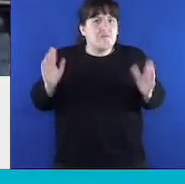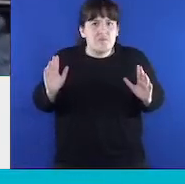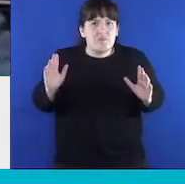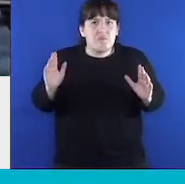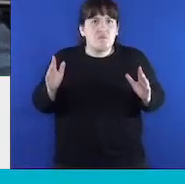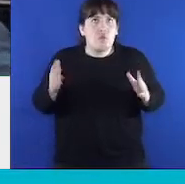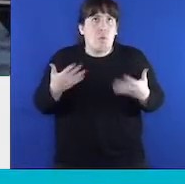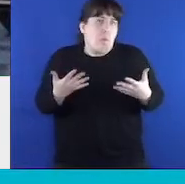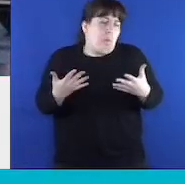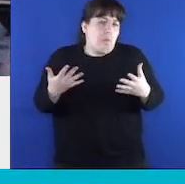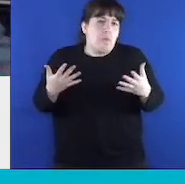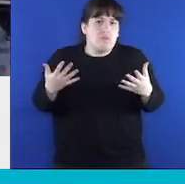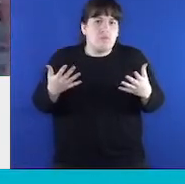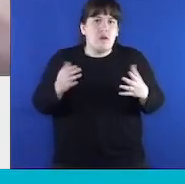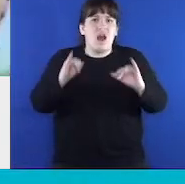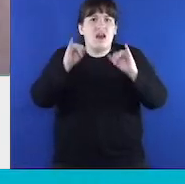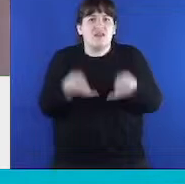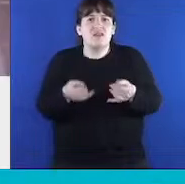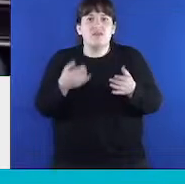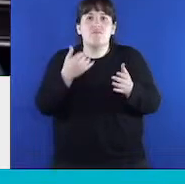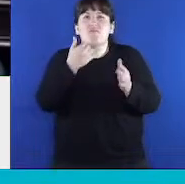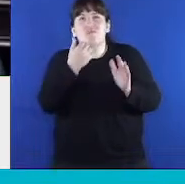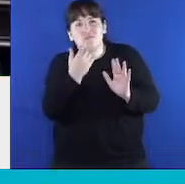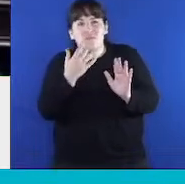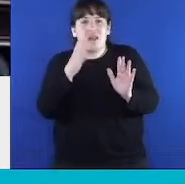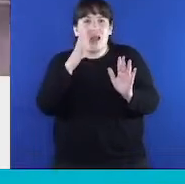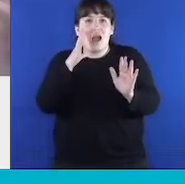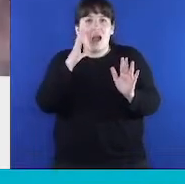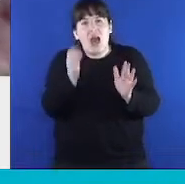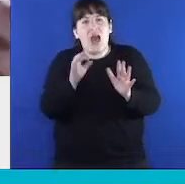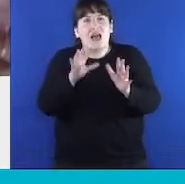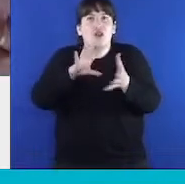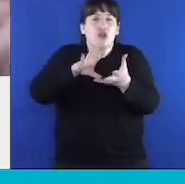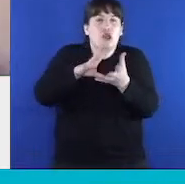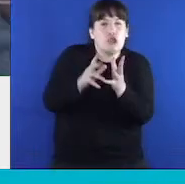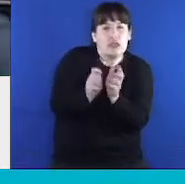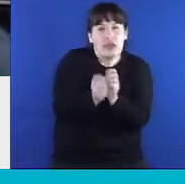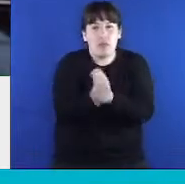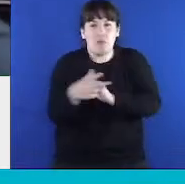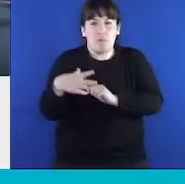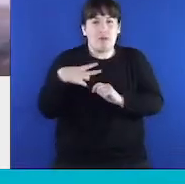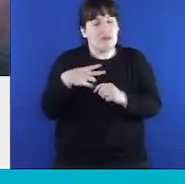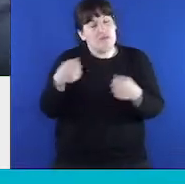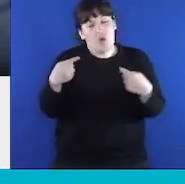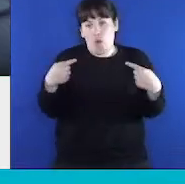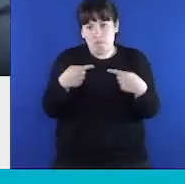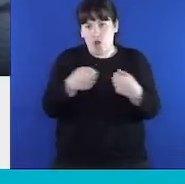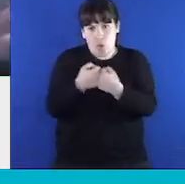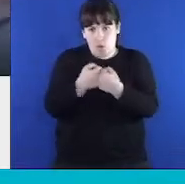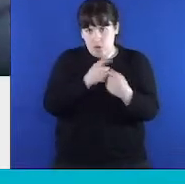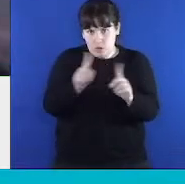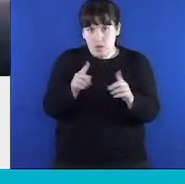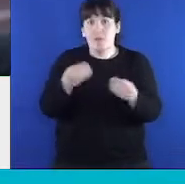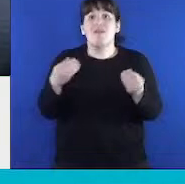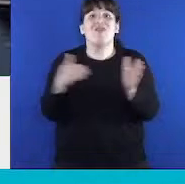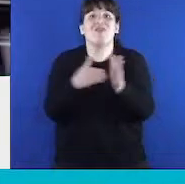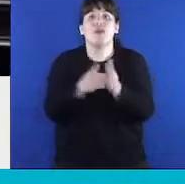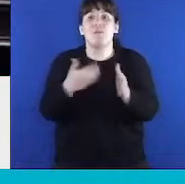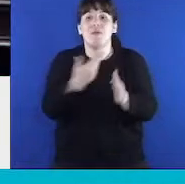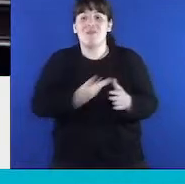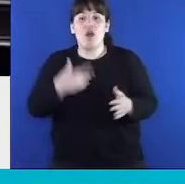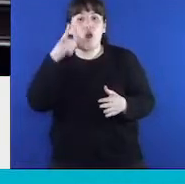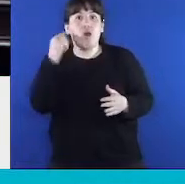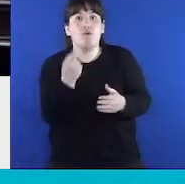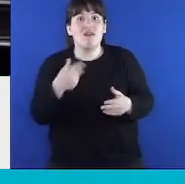algún grado de privatización, aunque no estemos de acuerdo, en función de la decisión del gobernador de llevar adelante su Ministerio de Salud a partir